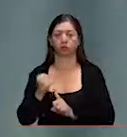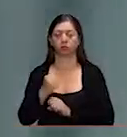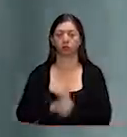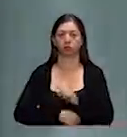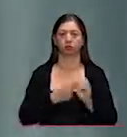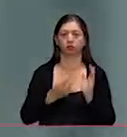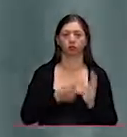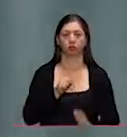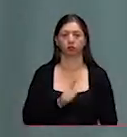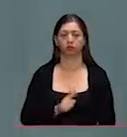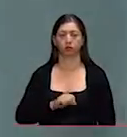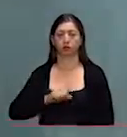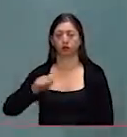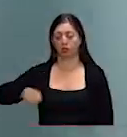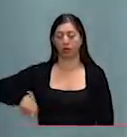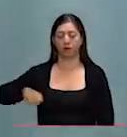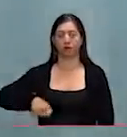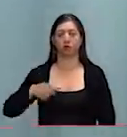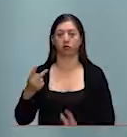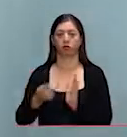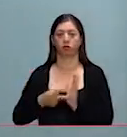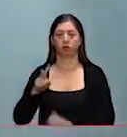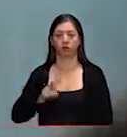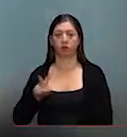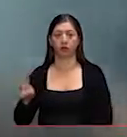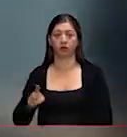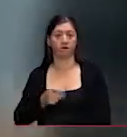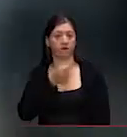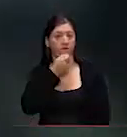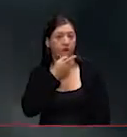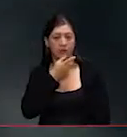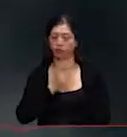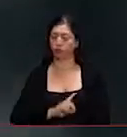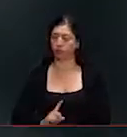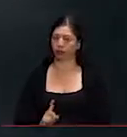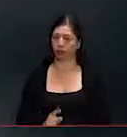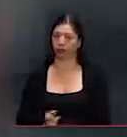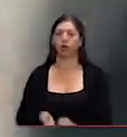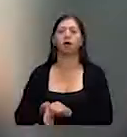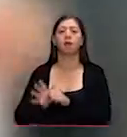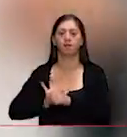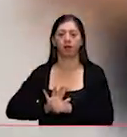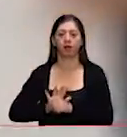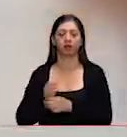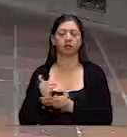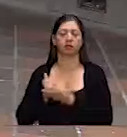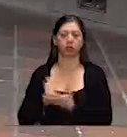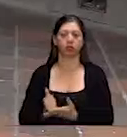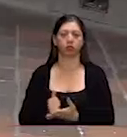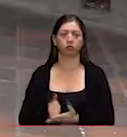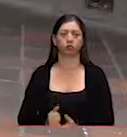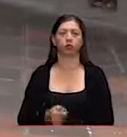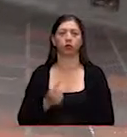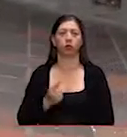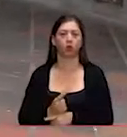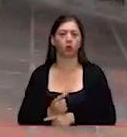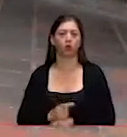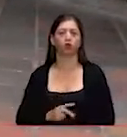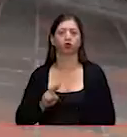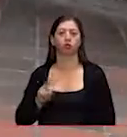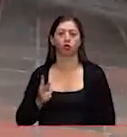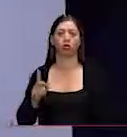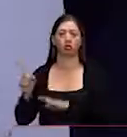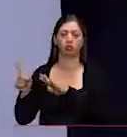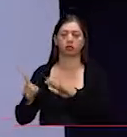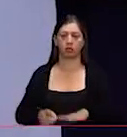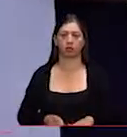Derecho en 2022, las cosas no fueron fáciles, aunque la pandemia le ayudó a cumplir con el compromiso de cursar 2 semestres